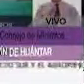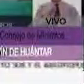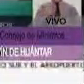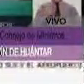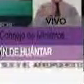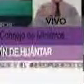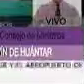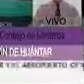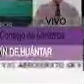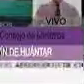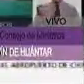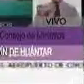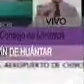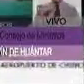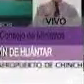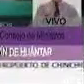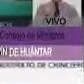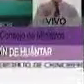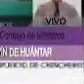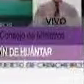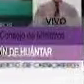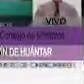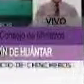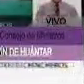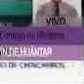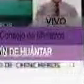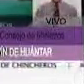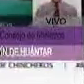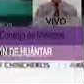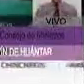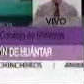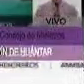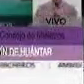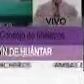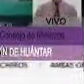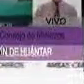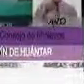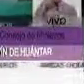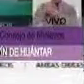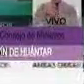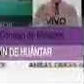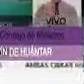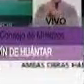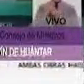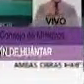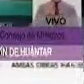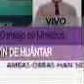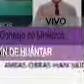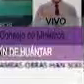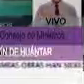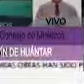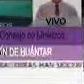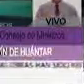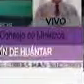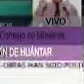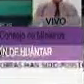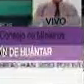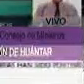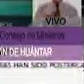Cateriano, se articuló la estrategia, los peritajes y el objetivo, que